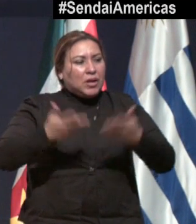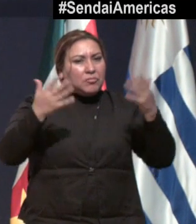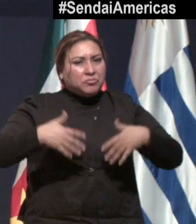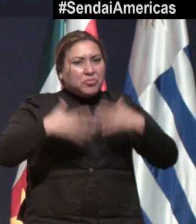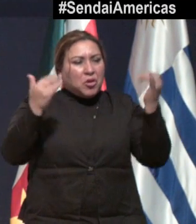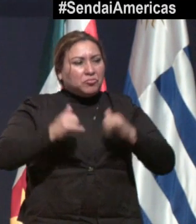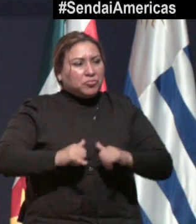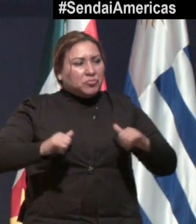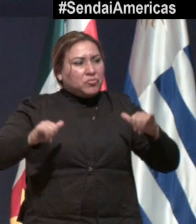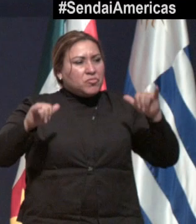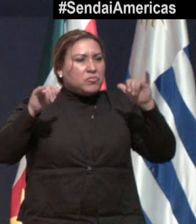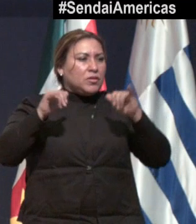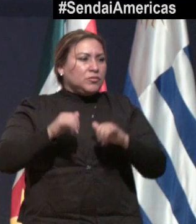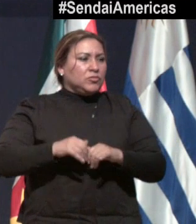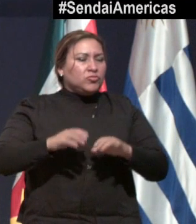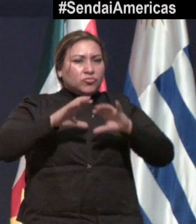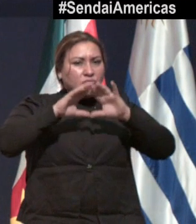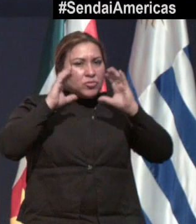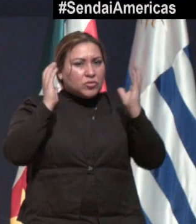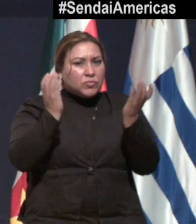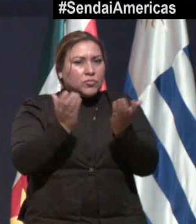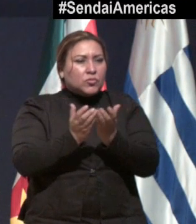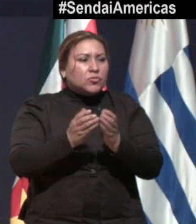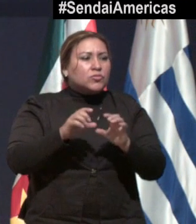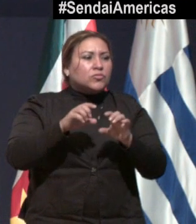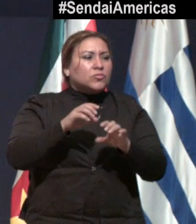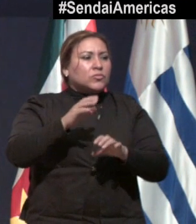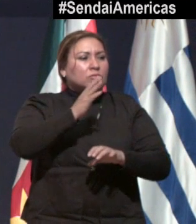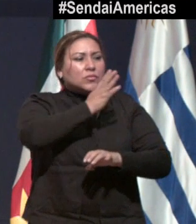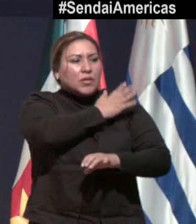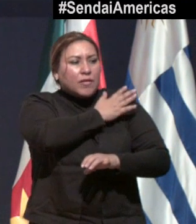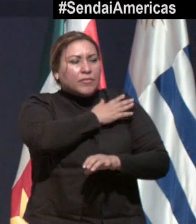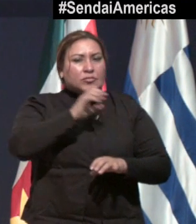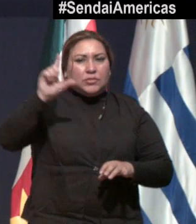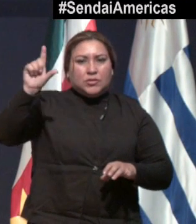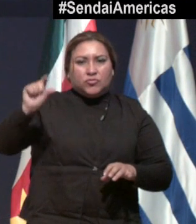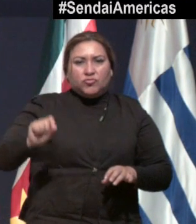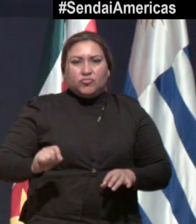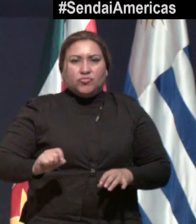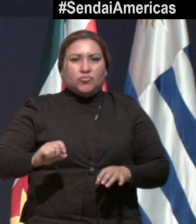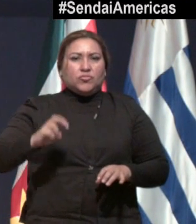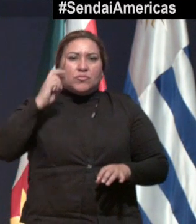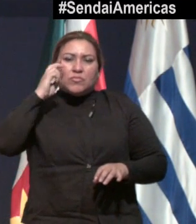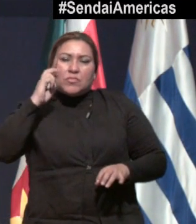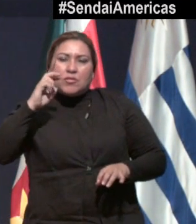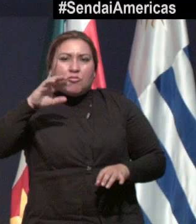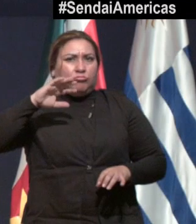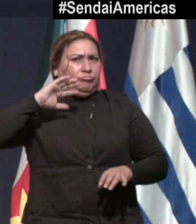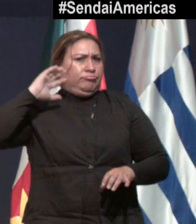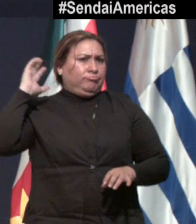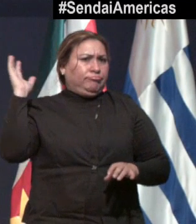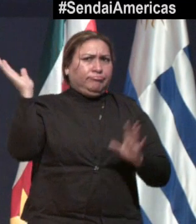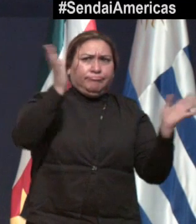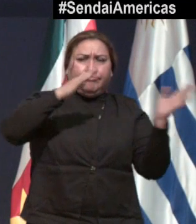se llama el Informe Global sobre la reducción de los riesgos a nivel mundial, que